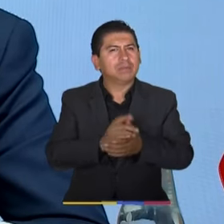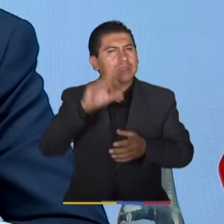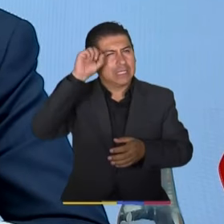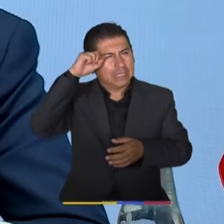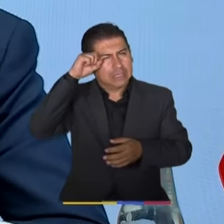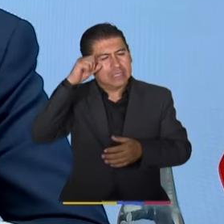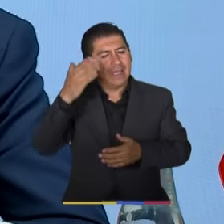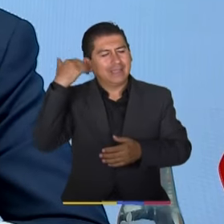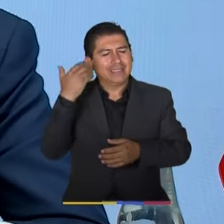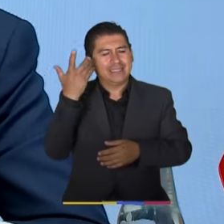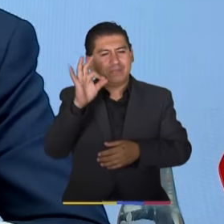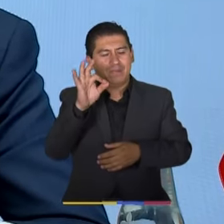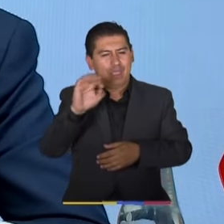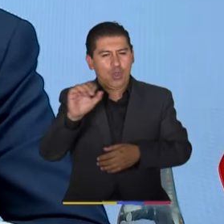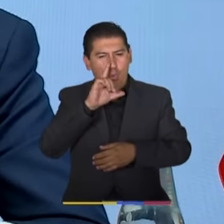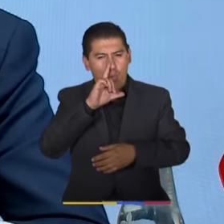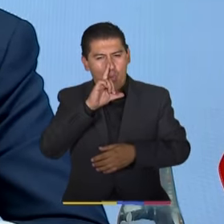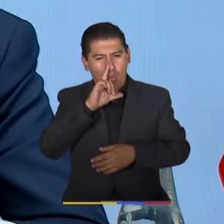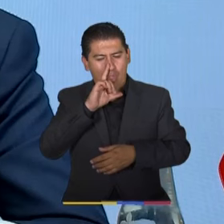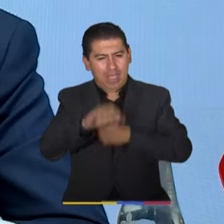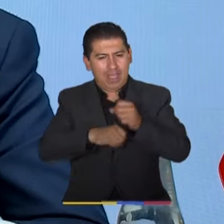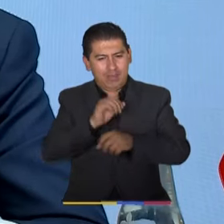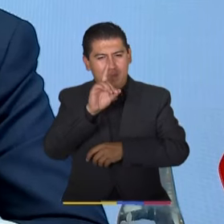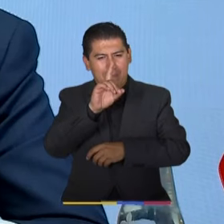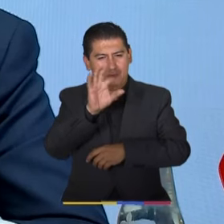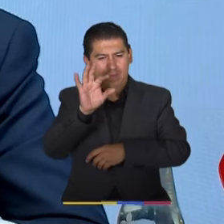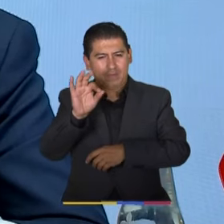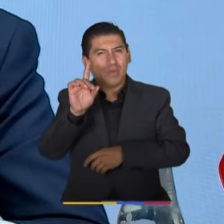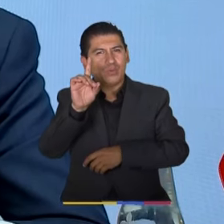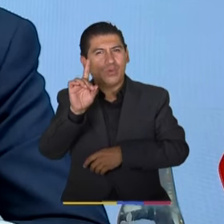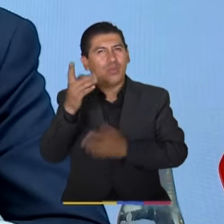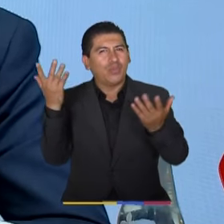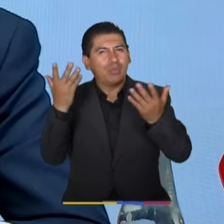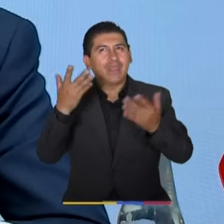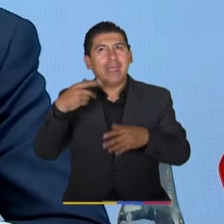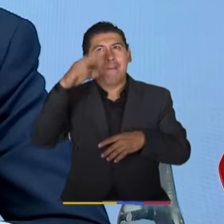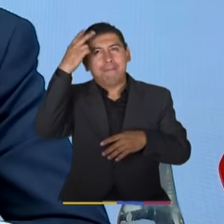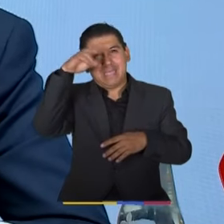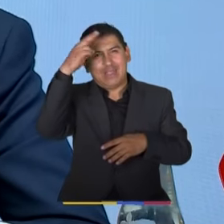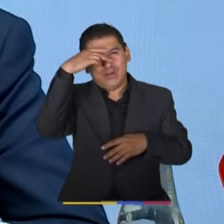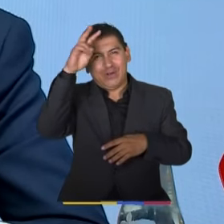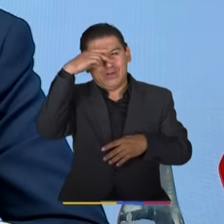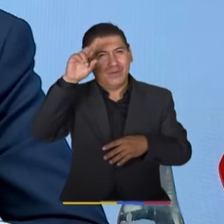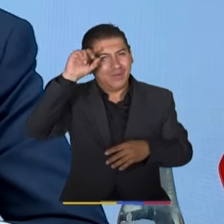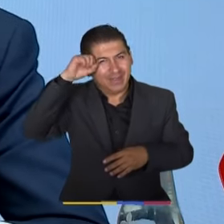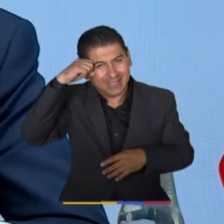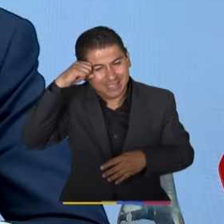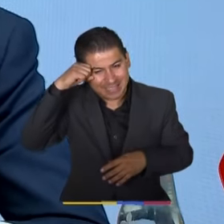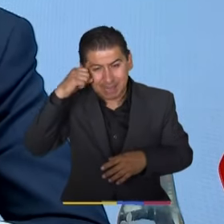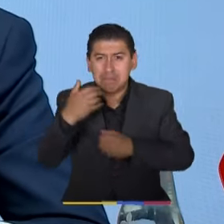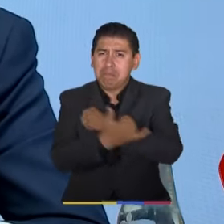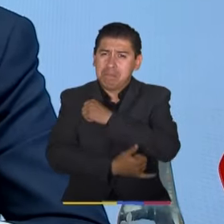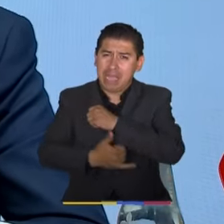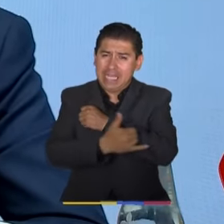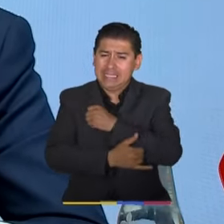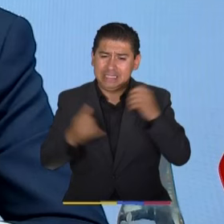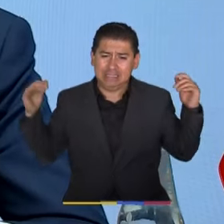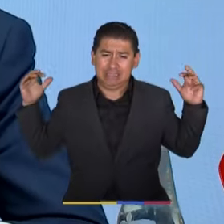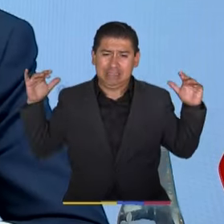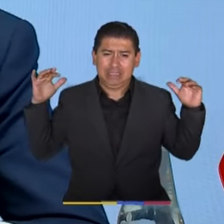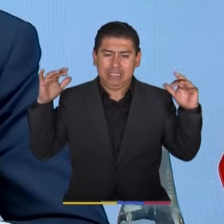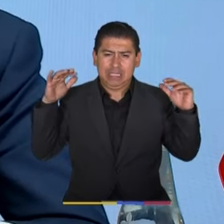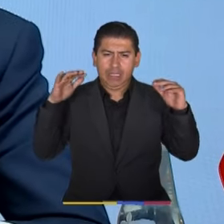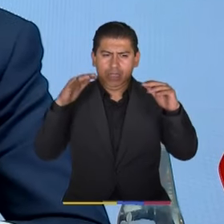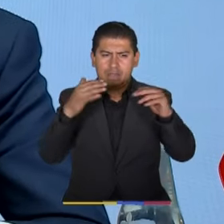19 de julio de 1991 en Guadalajara, cuando los jefes de Estado y de Gobierno de los